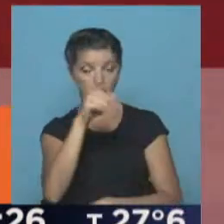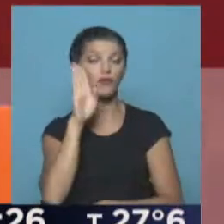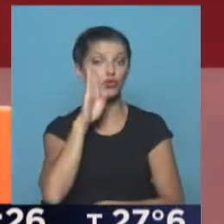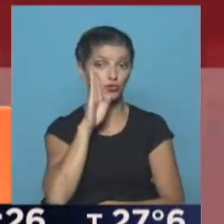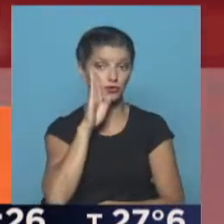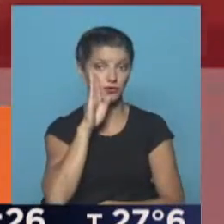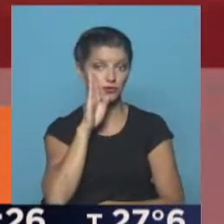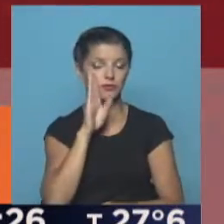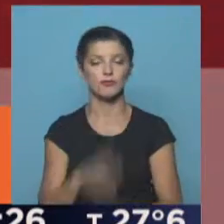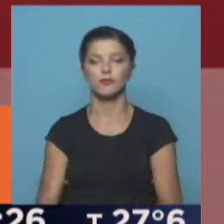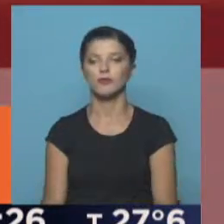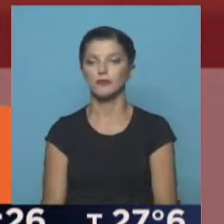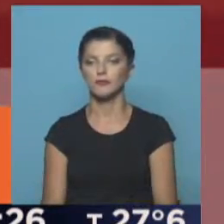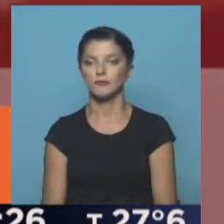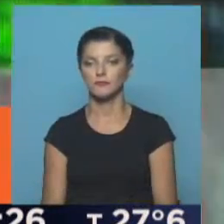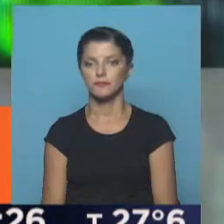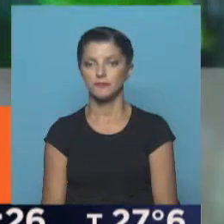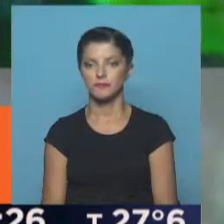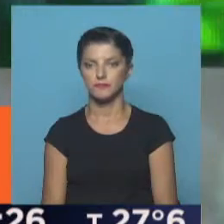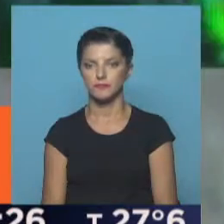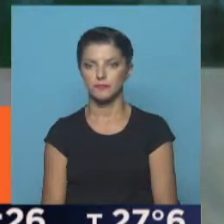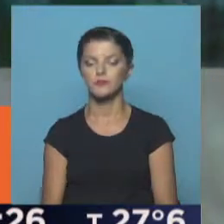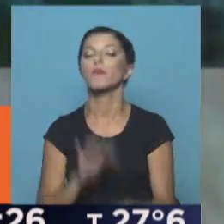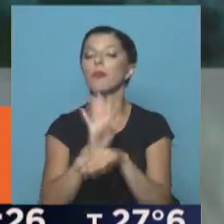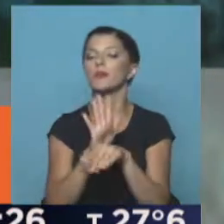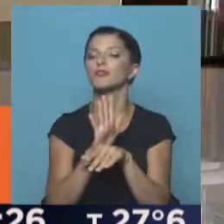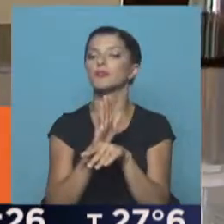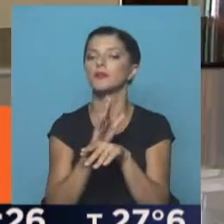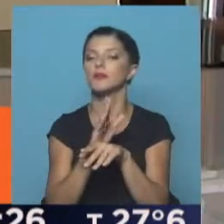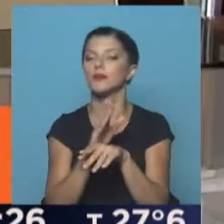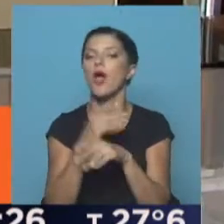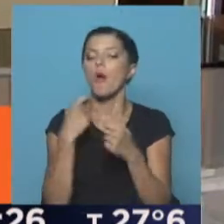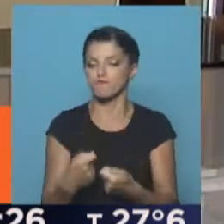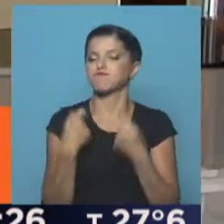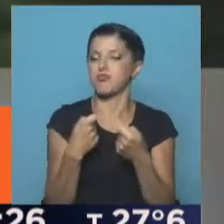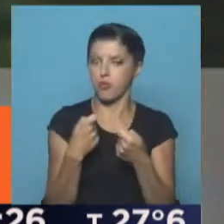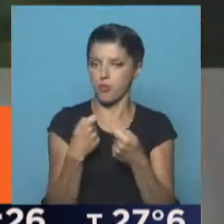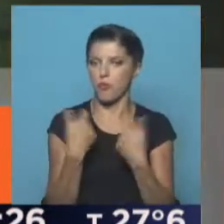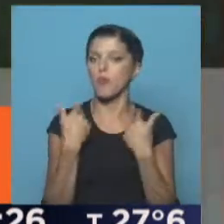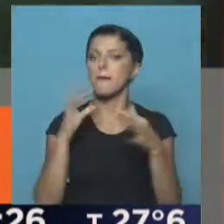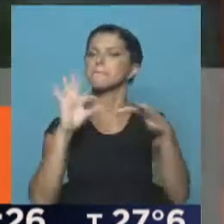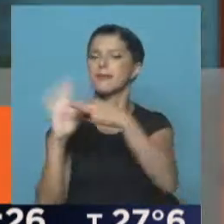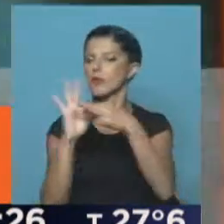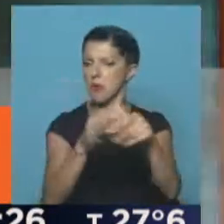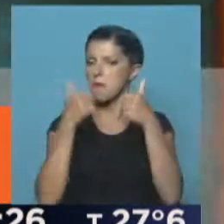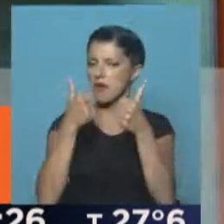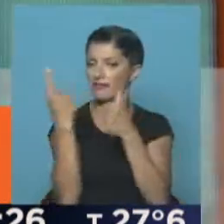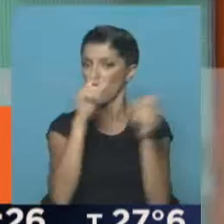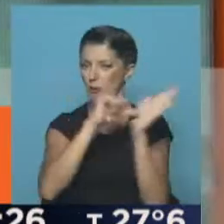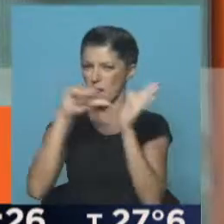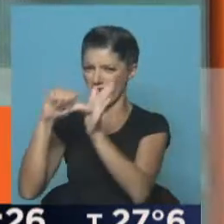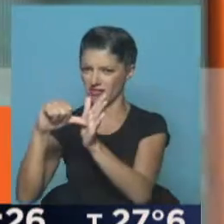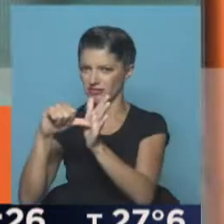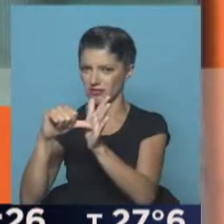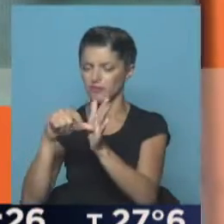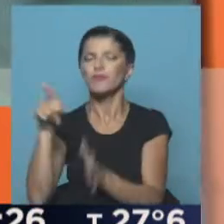como legitimando, digamos, la presencia, la figura y la posibilidad de un buen vínculo. ¿Cómo crees que